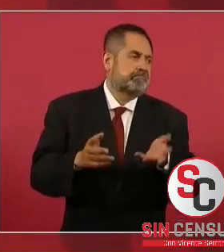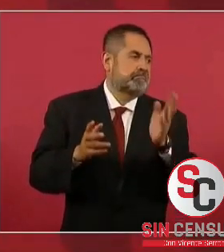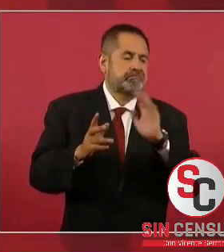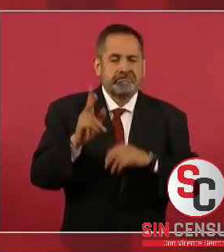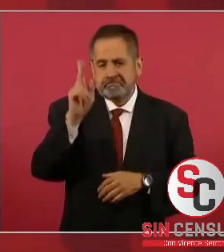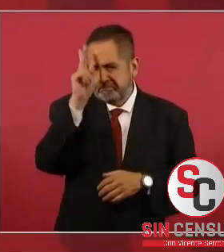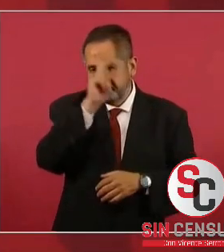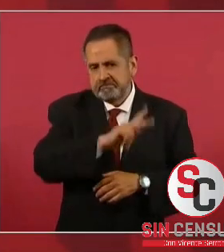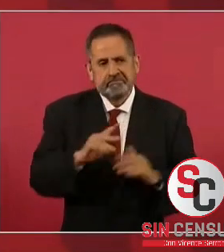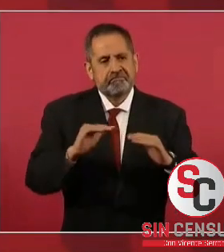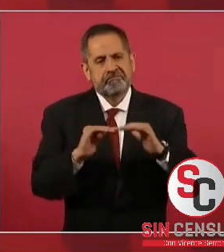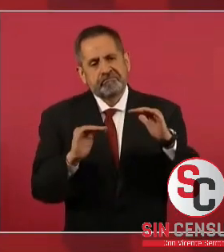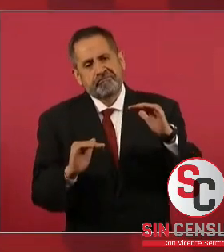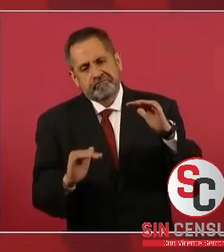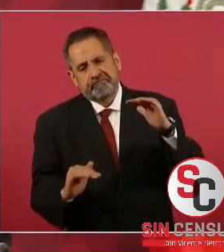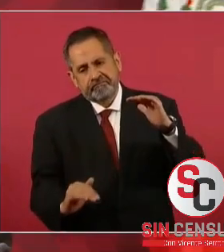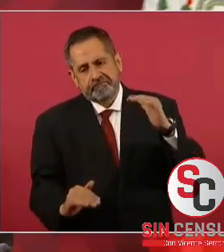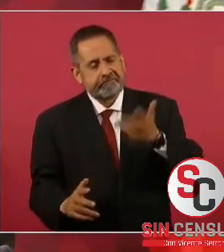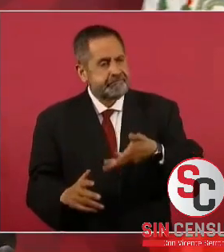más desigualdad,